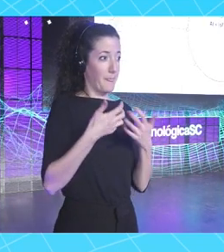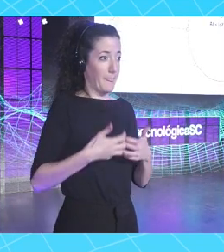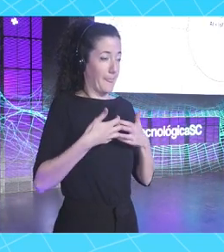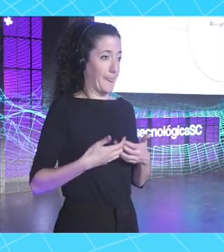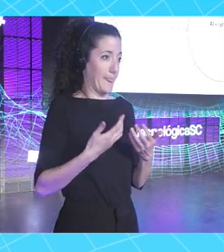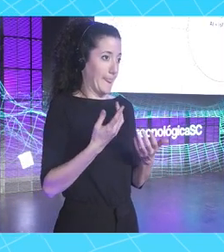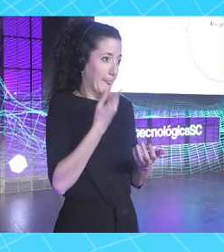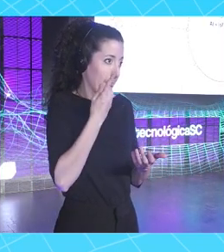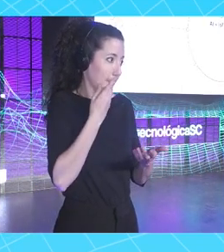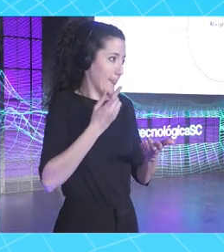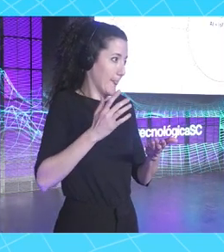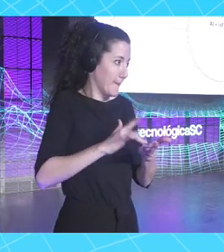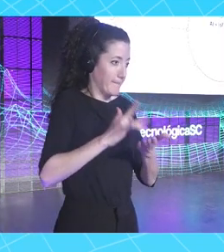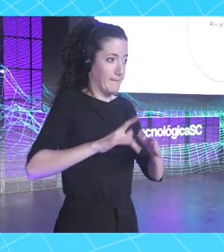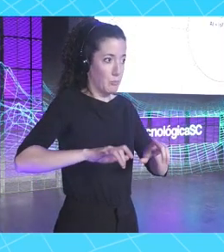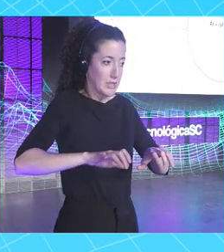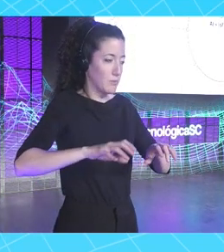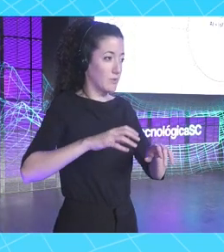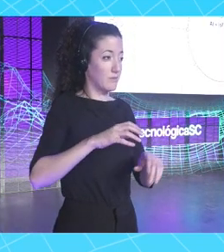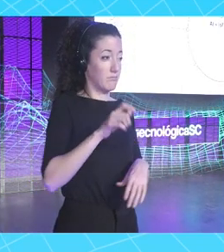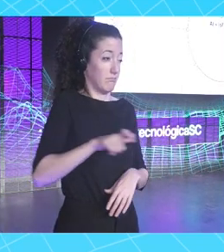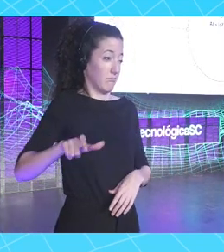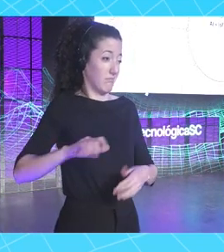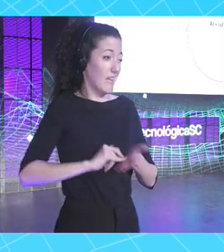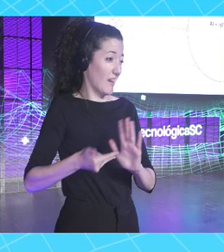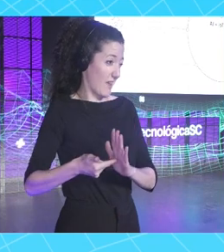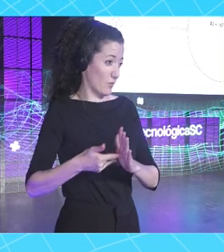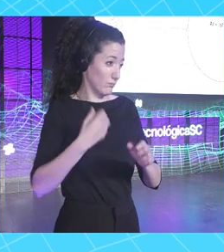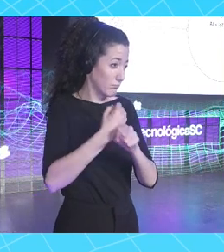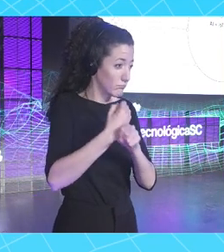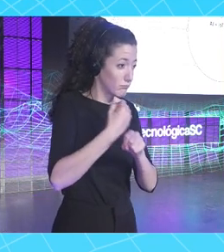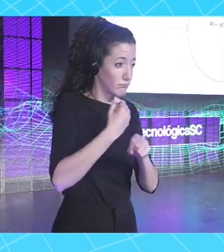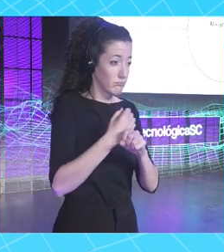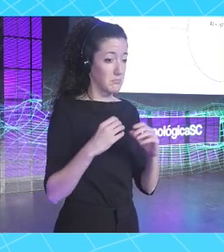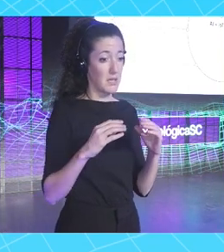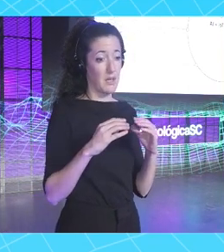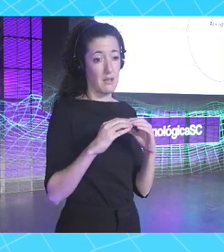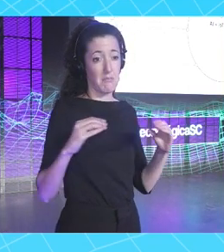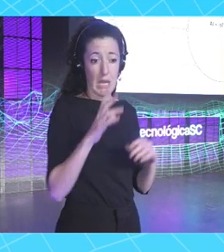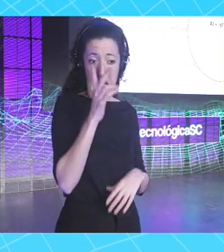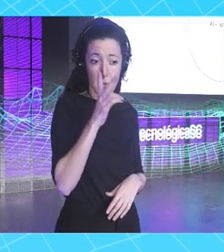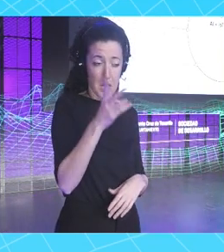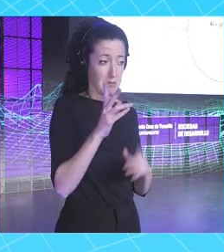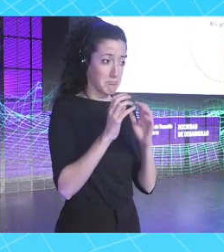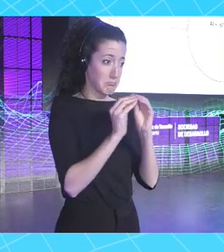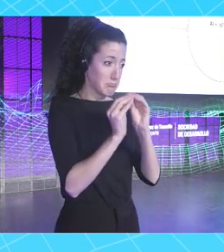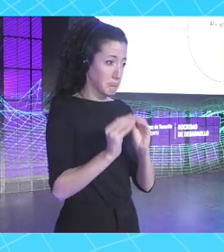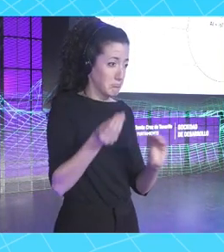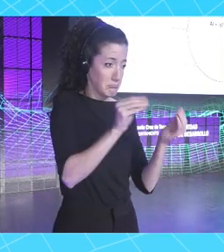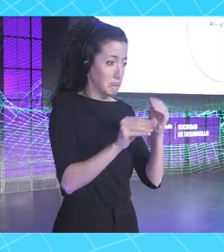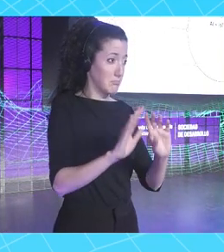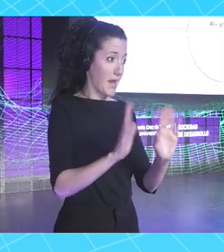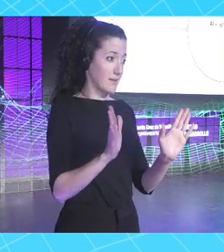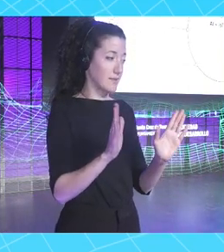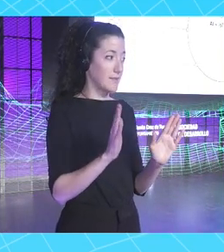o ingenieros de teleco pero todo el mundo ahí haciendo haciendo Hardware Pues de repente nos tocó no solo entender una nueva tecnología